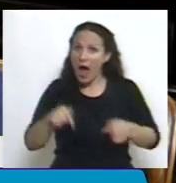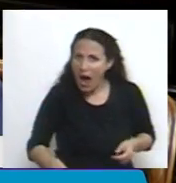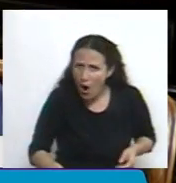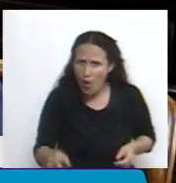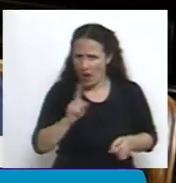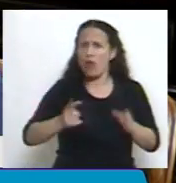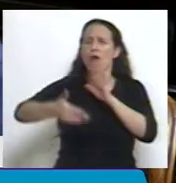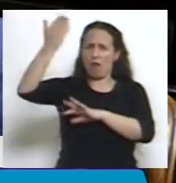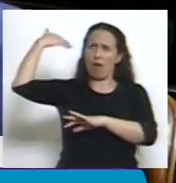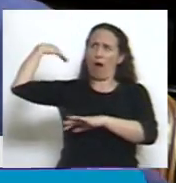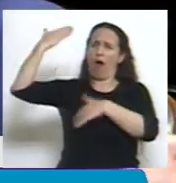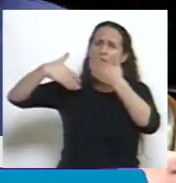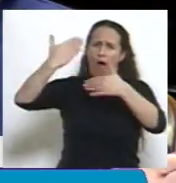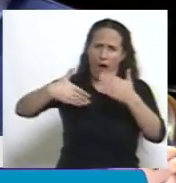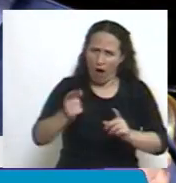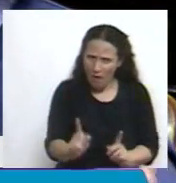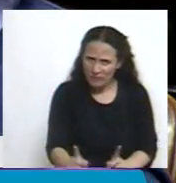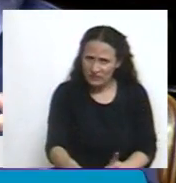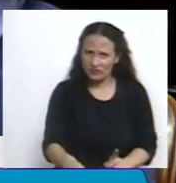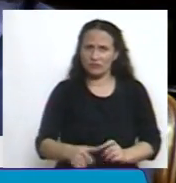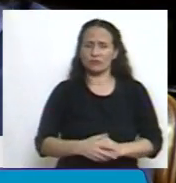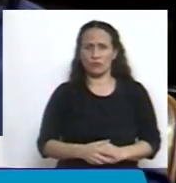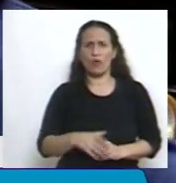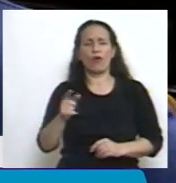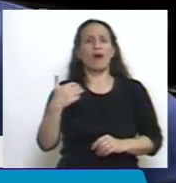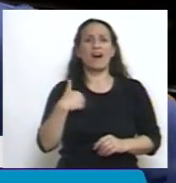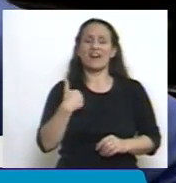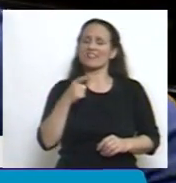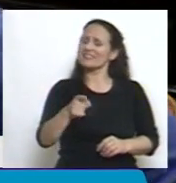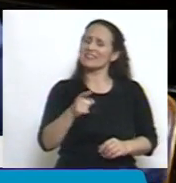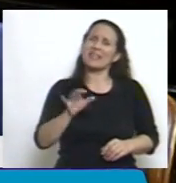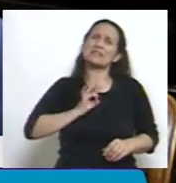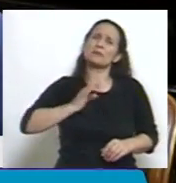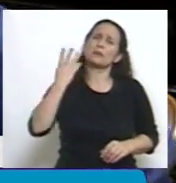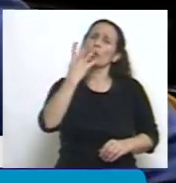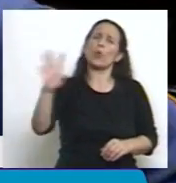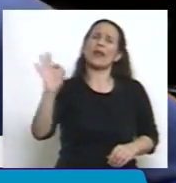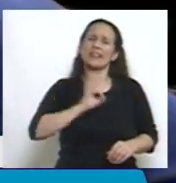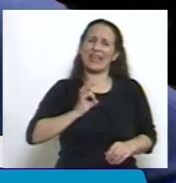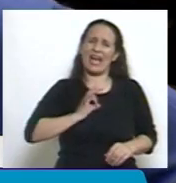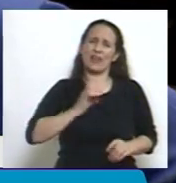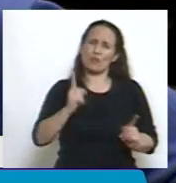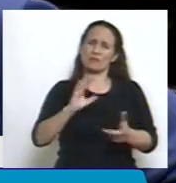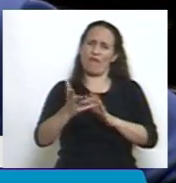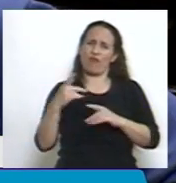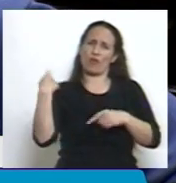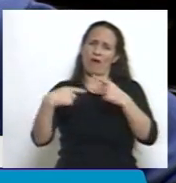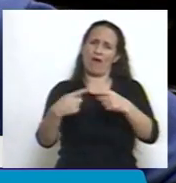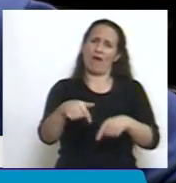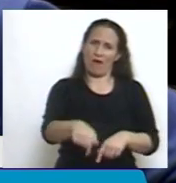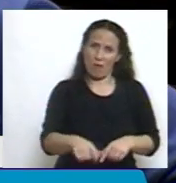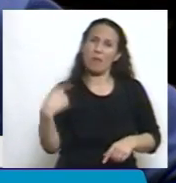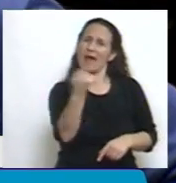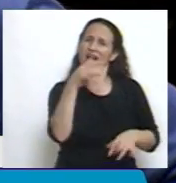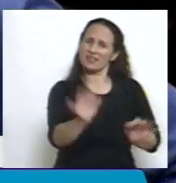se ha acentuado, pero hace mucho tiempo que esto viene pasando. Argentina no aumenta su productividad desde hace 40 años, para que nos demos una idea de qué es lo